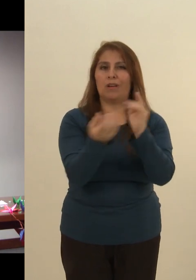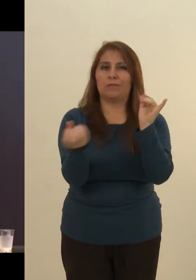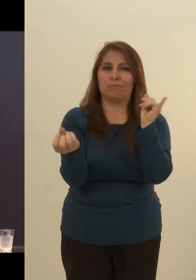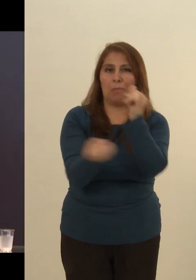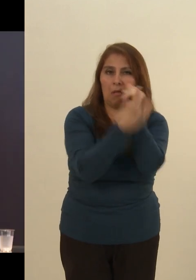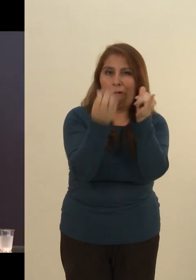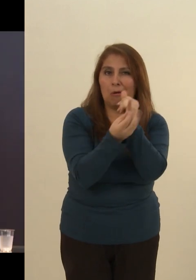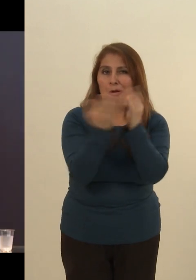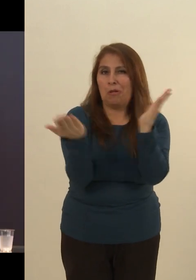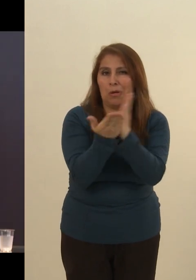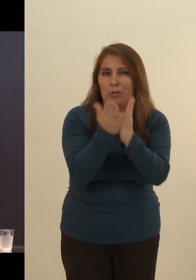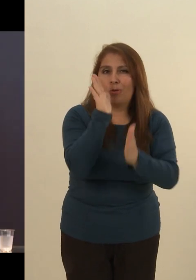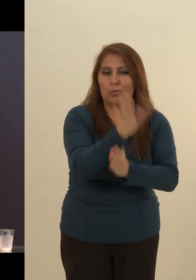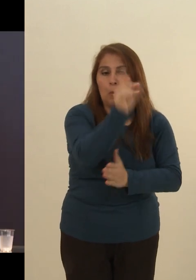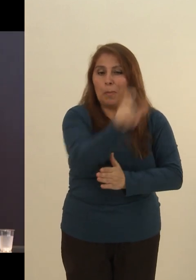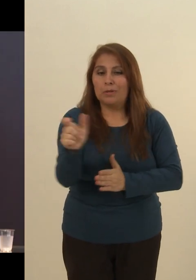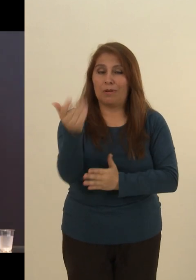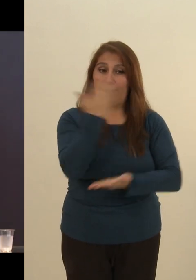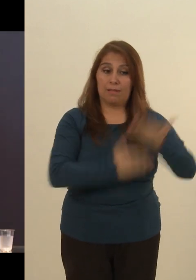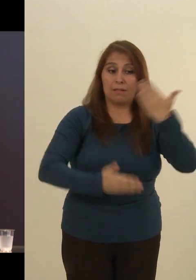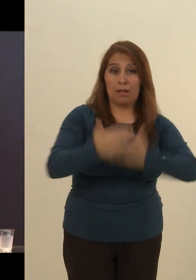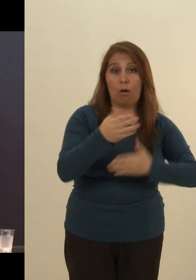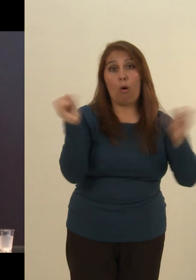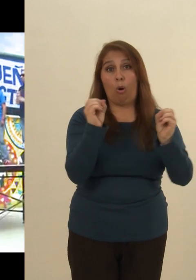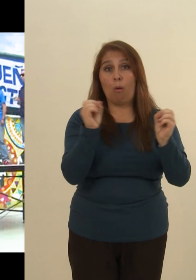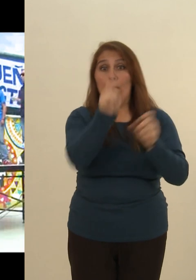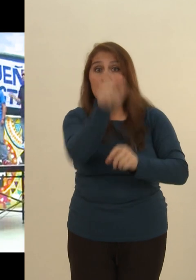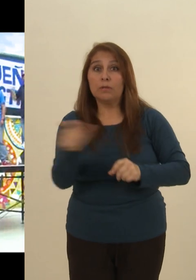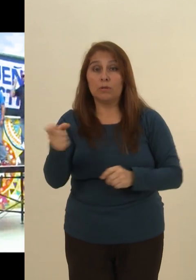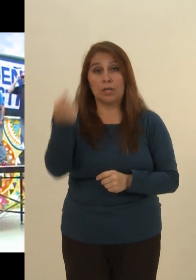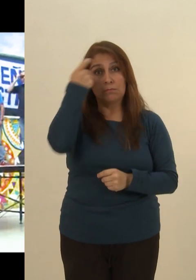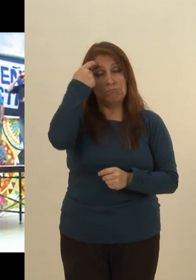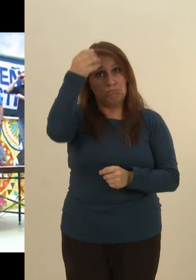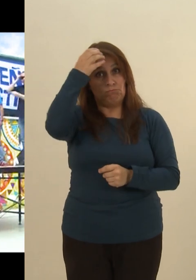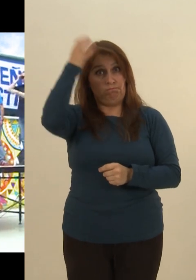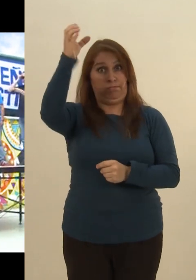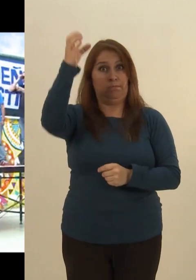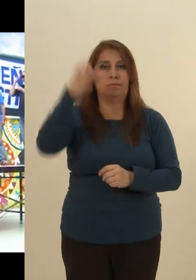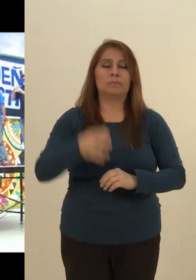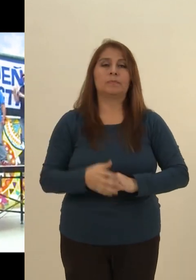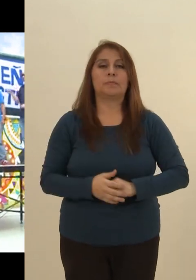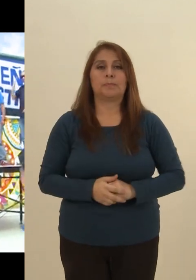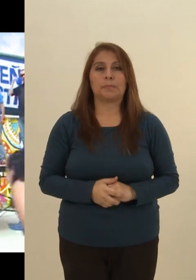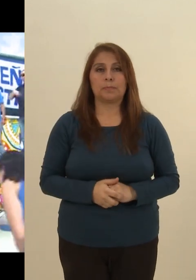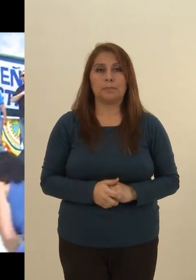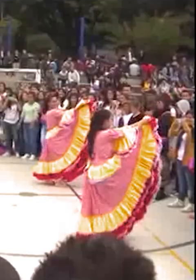con y para las personas con discapacidad o capacidades o talentos excepcionales.